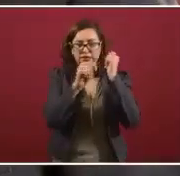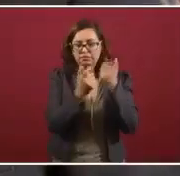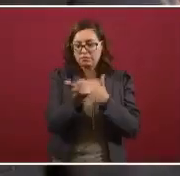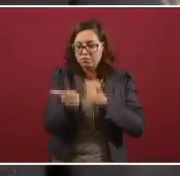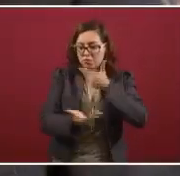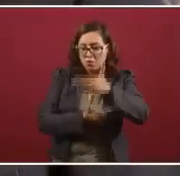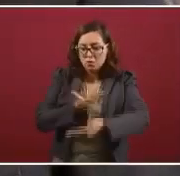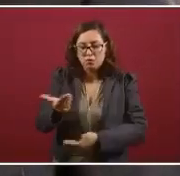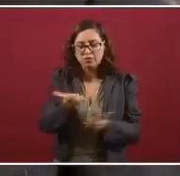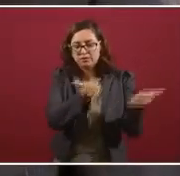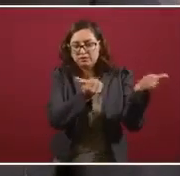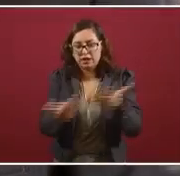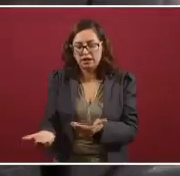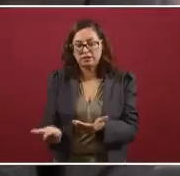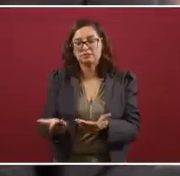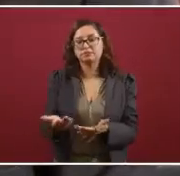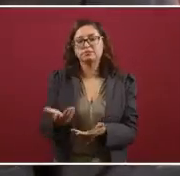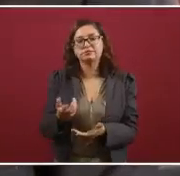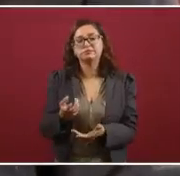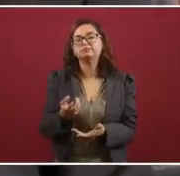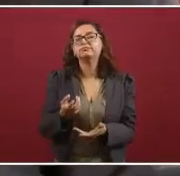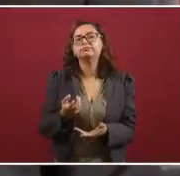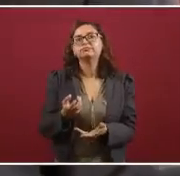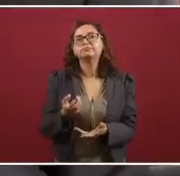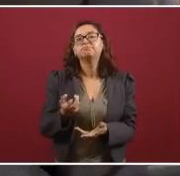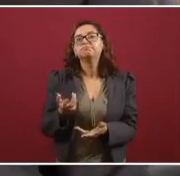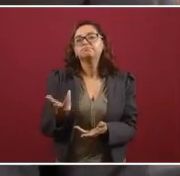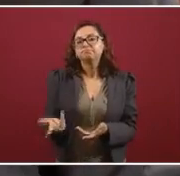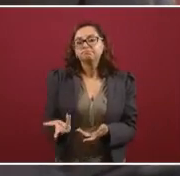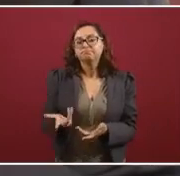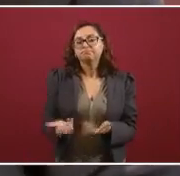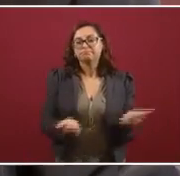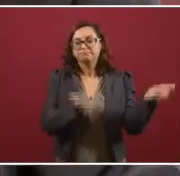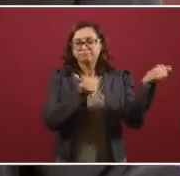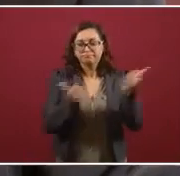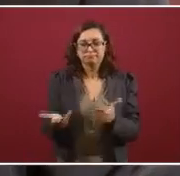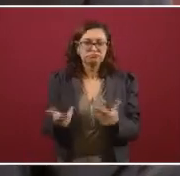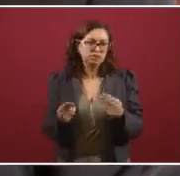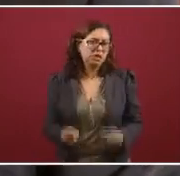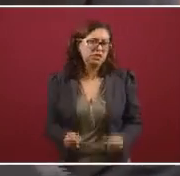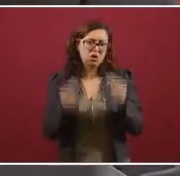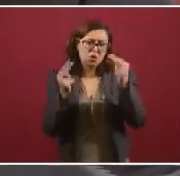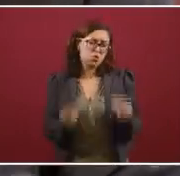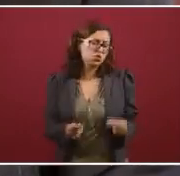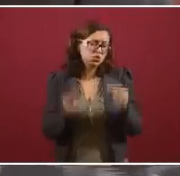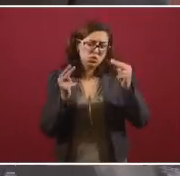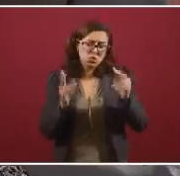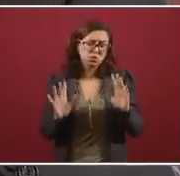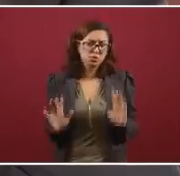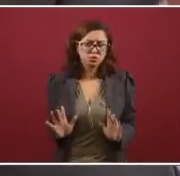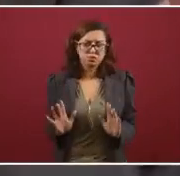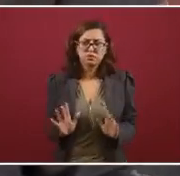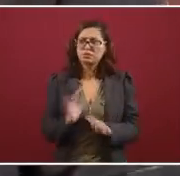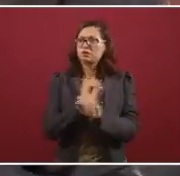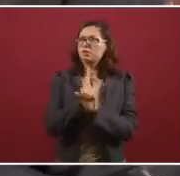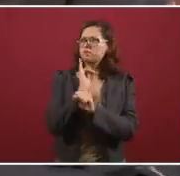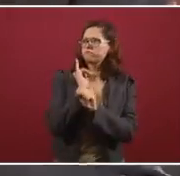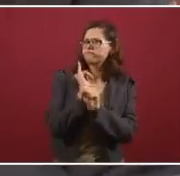se hizo desde el inicio, es una tarifa de transporte de mercado. Se hizo una